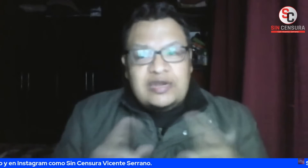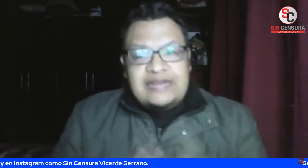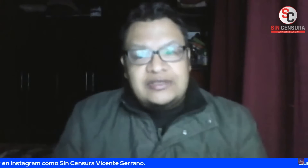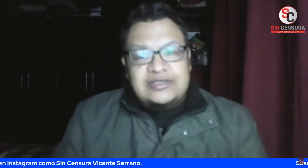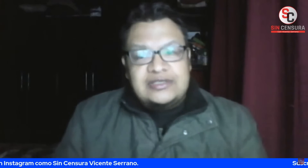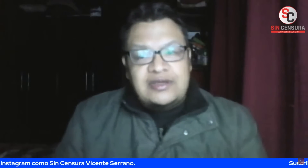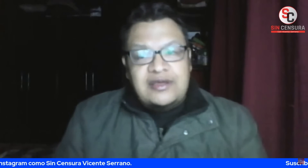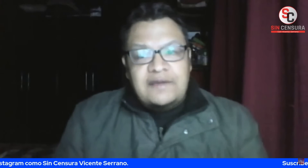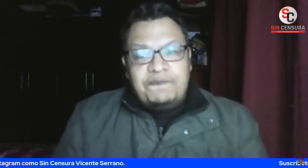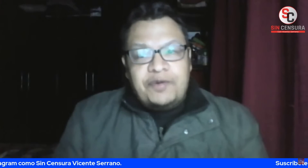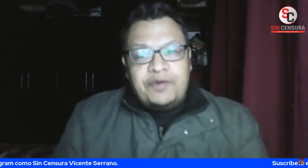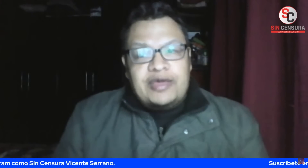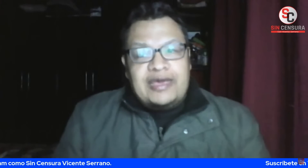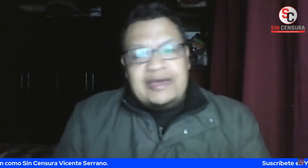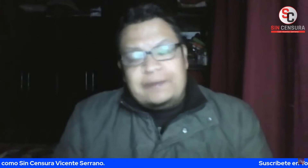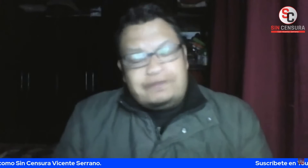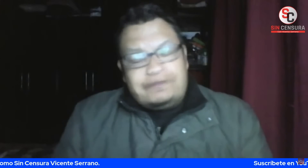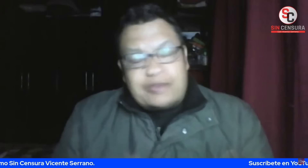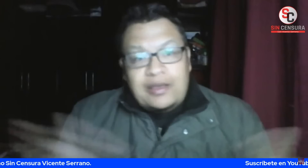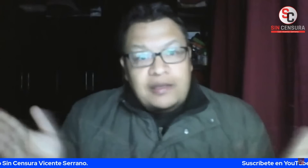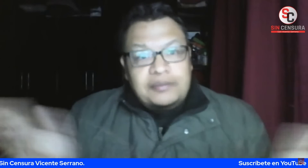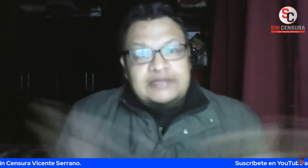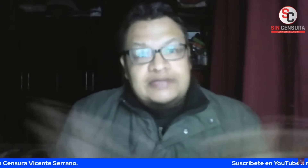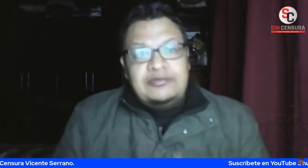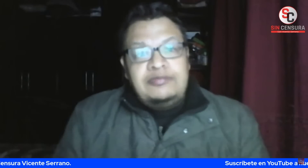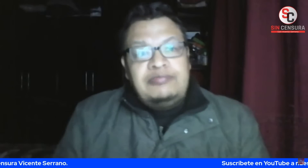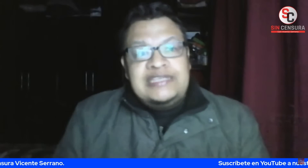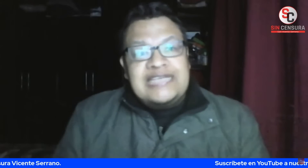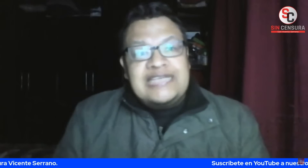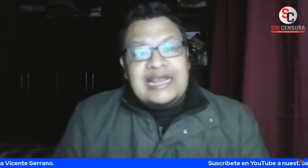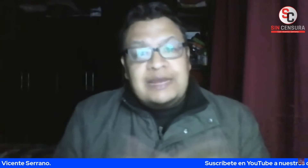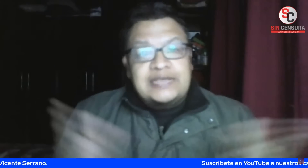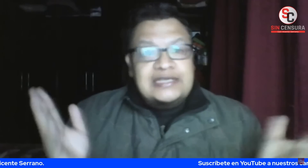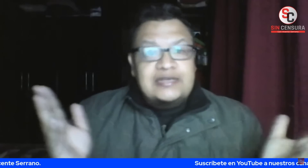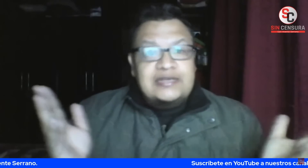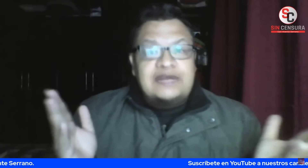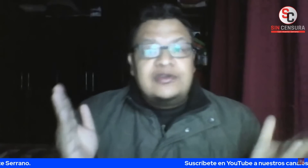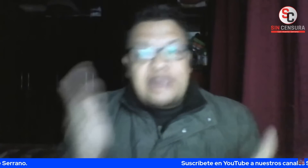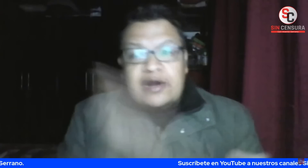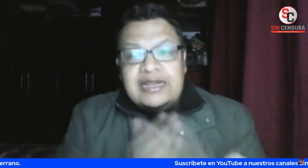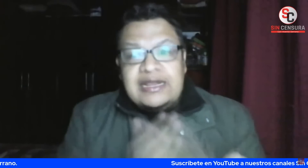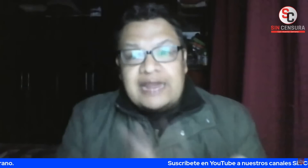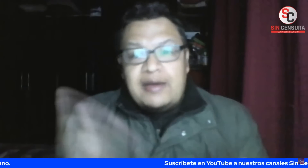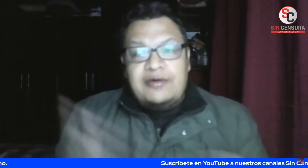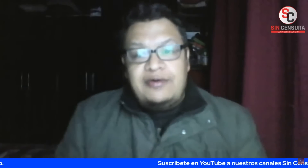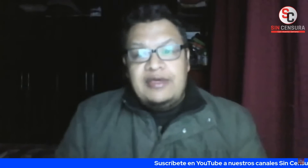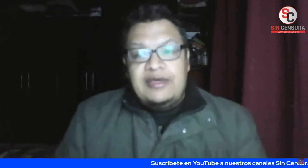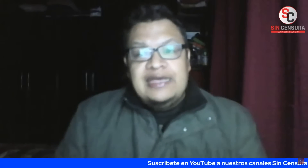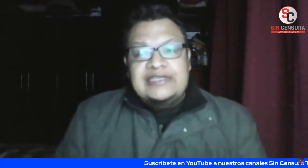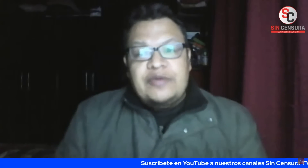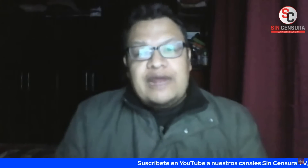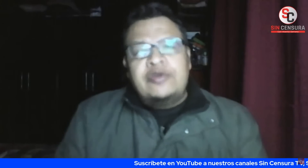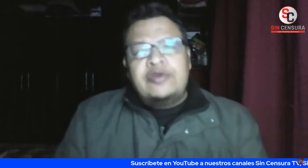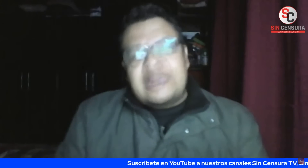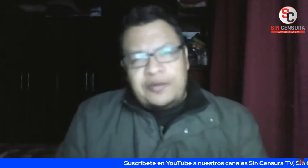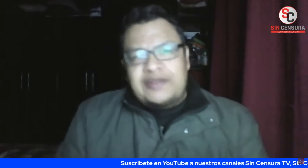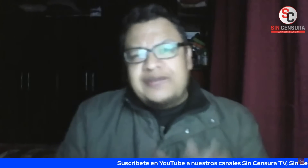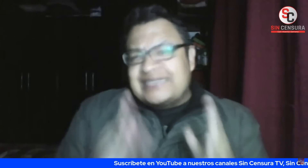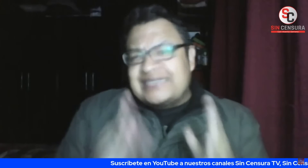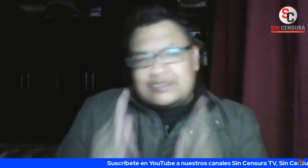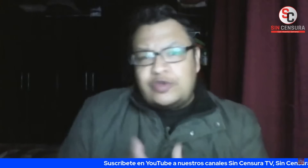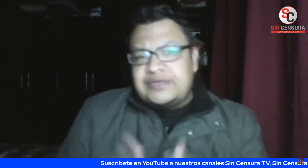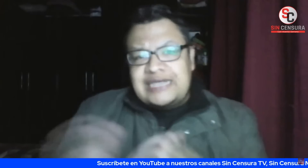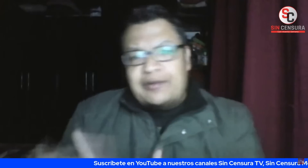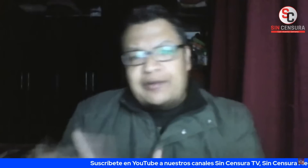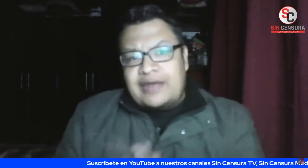tropezones solitos, porque pues ni siquiera tenemos que hacer, o sea, nos ahorran el trabajo. Si tuvieran unos argumentos